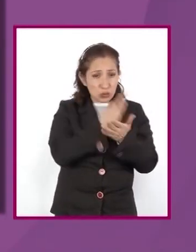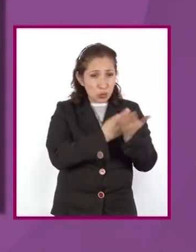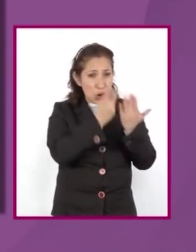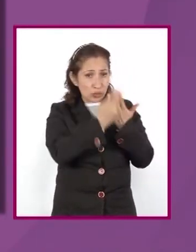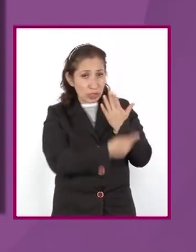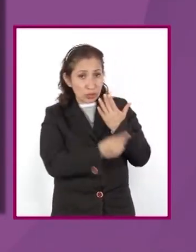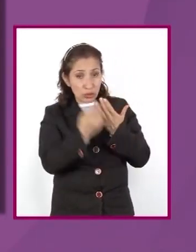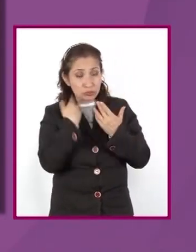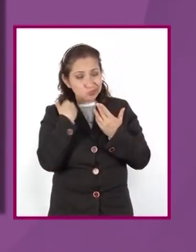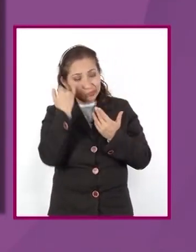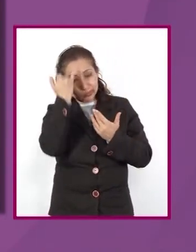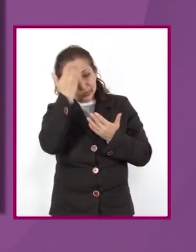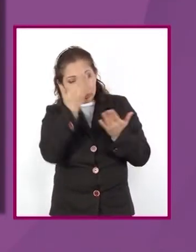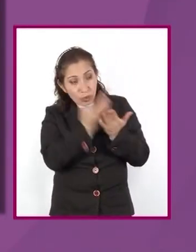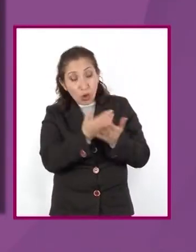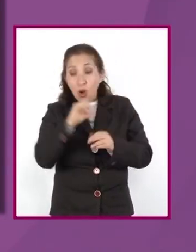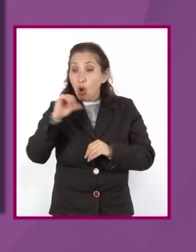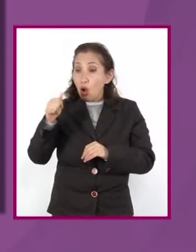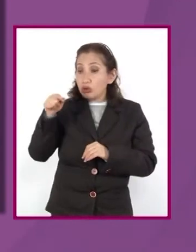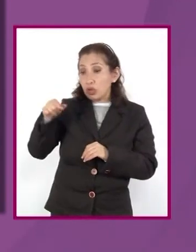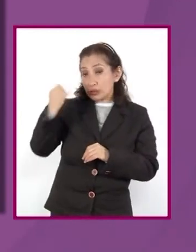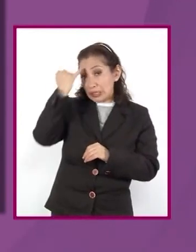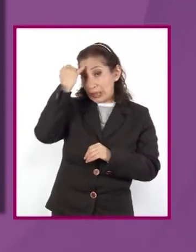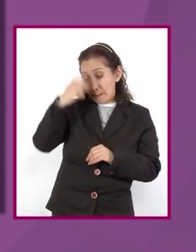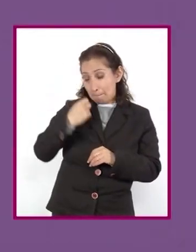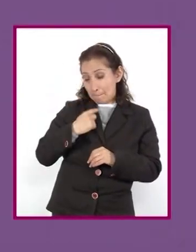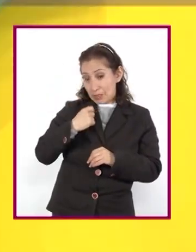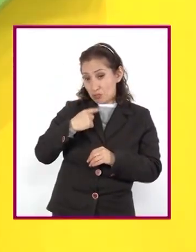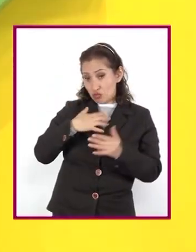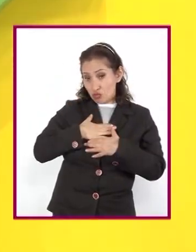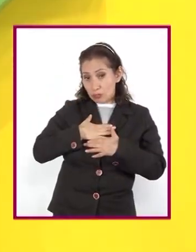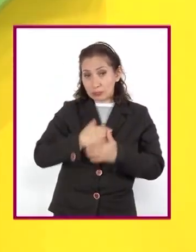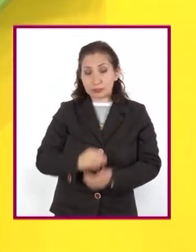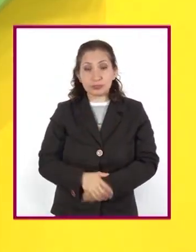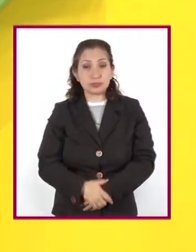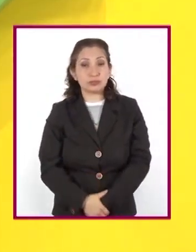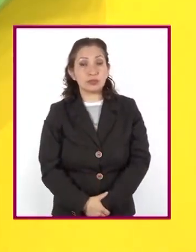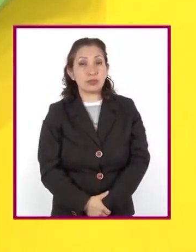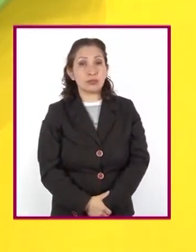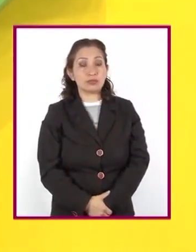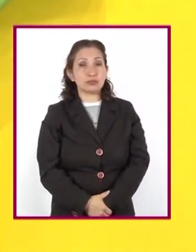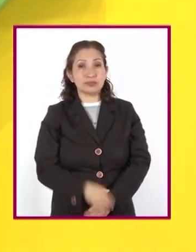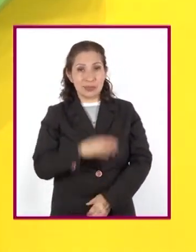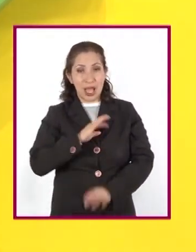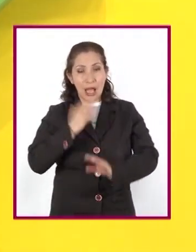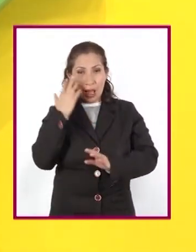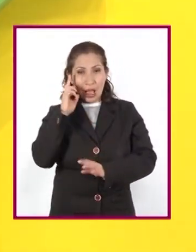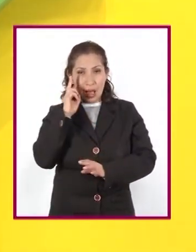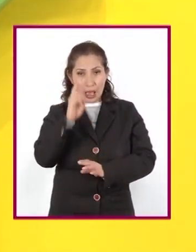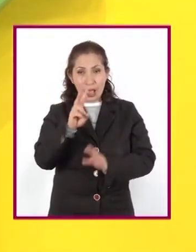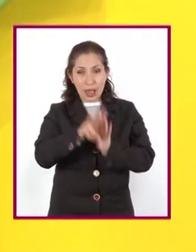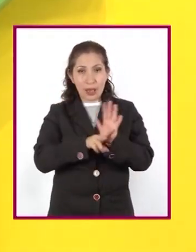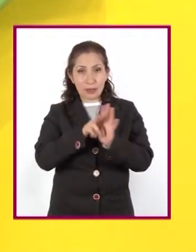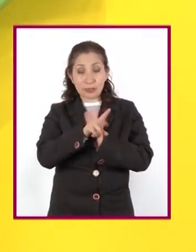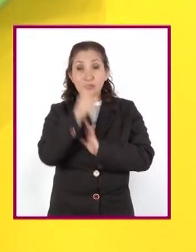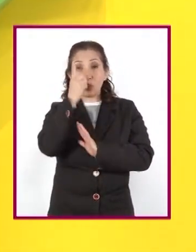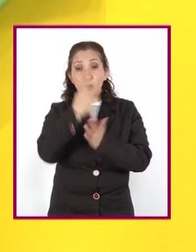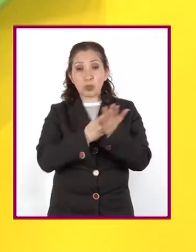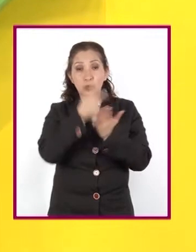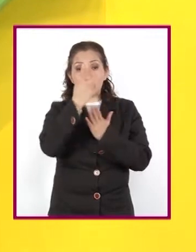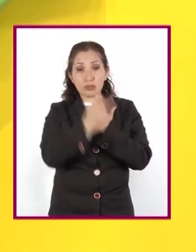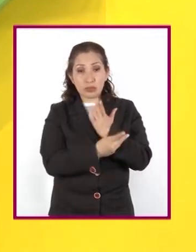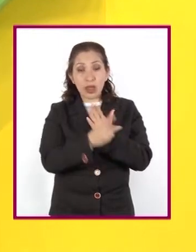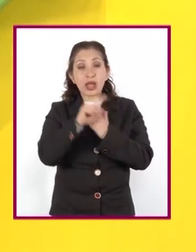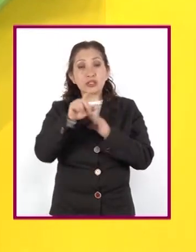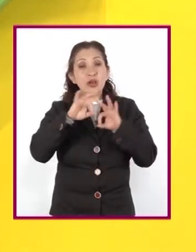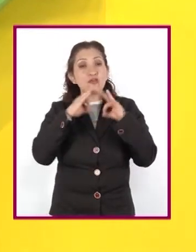son propuestos, otros parten de ideas personales. Como se explicó en el video, un proyecto es